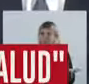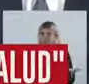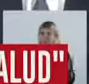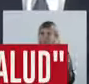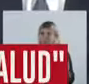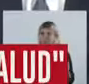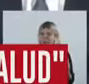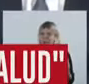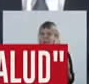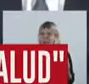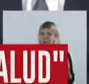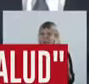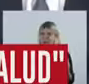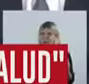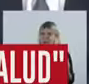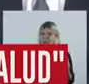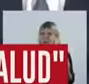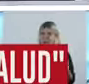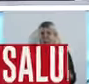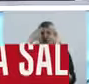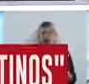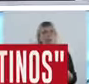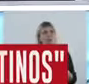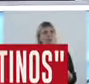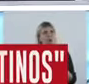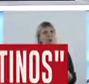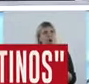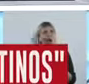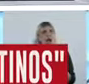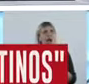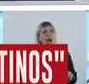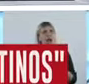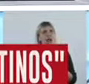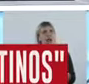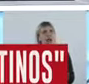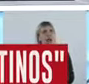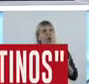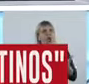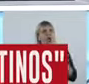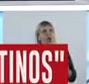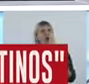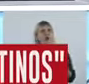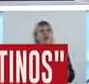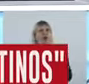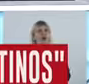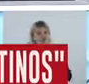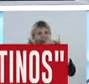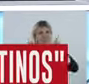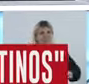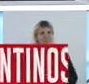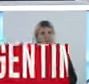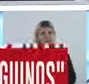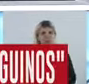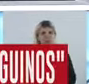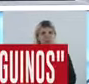pensar que podemos hacer otro país. En este tiempo, muchas veces oímos